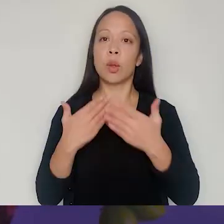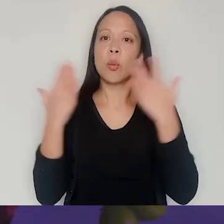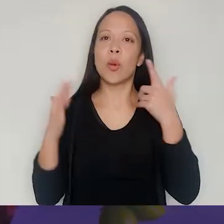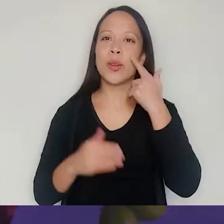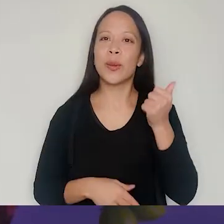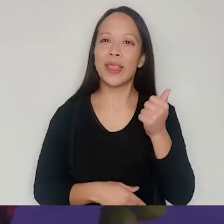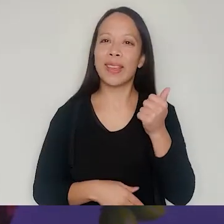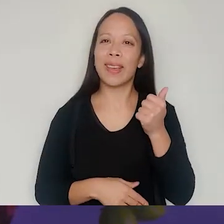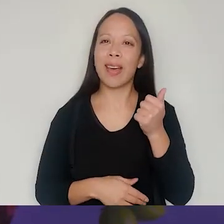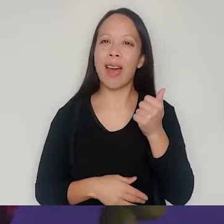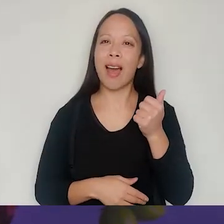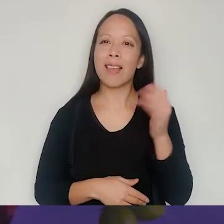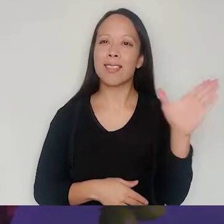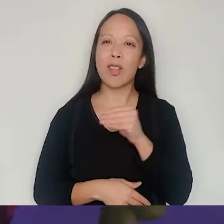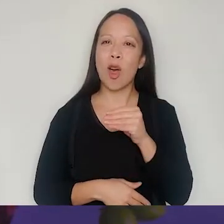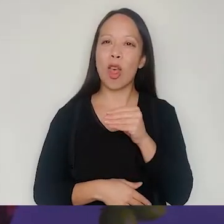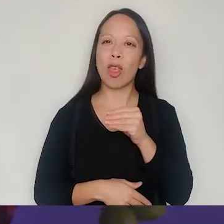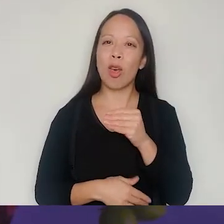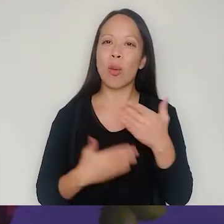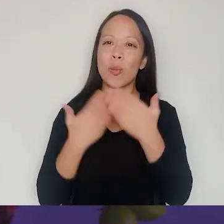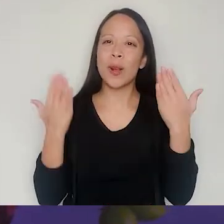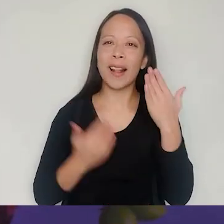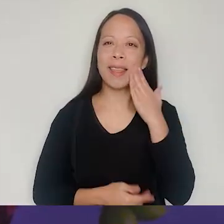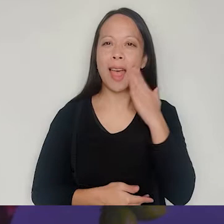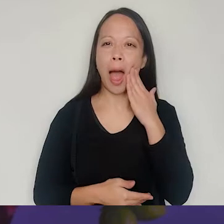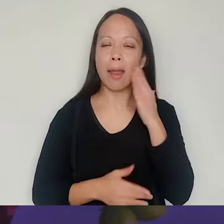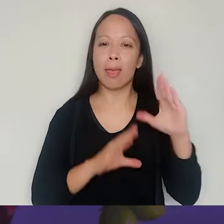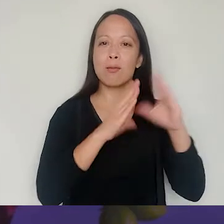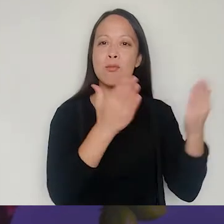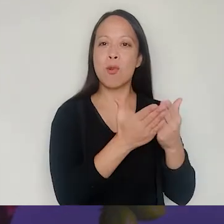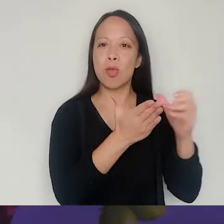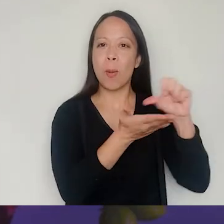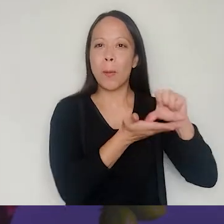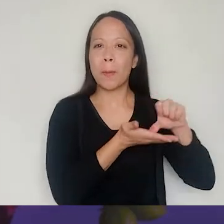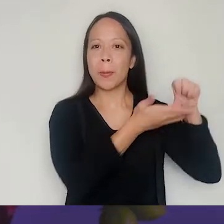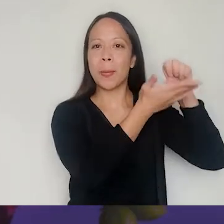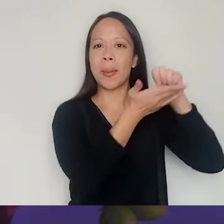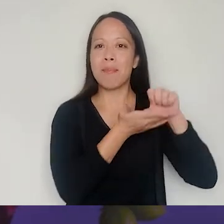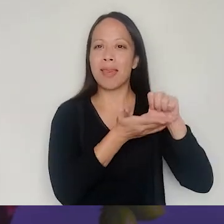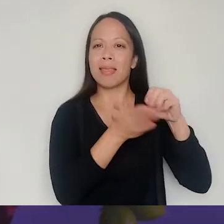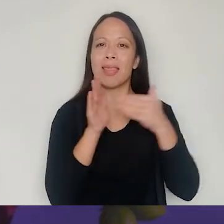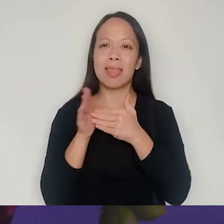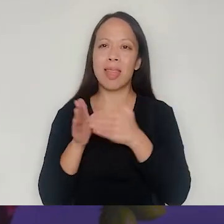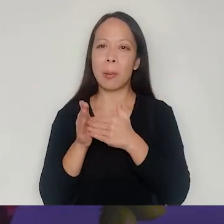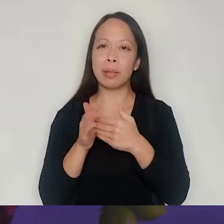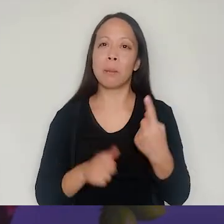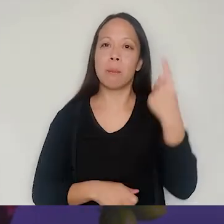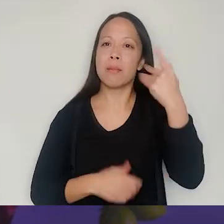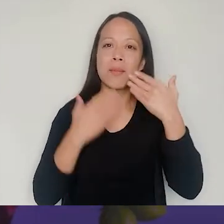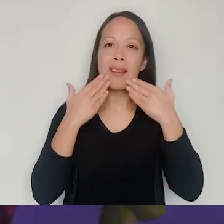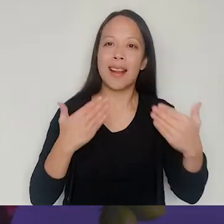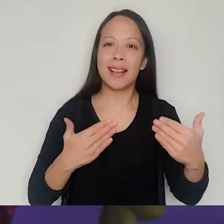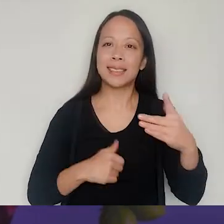Buenos días a todos, buenas tardes, según el lugar del mundo donde os encontréis. En primer lugar, quiero agradecer a LAPA y a CEPOF